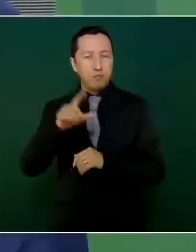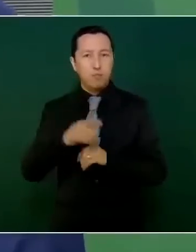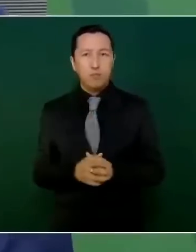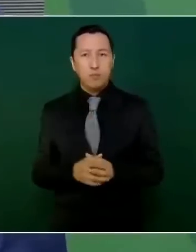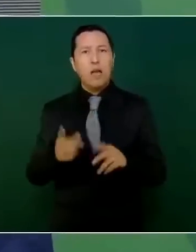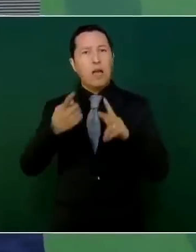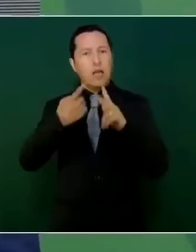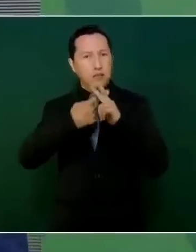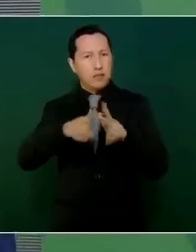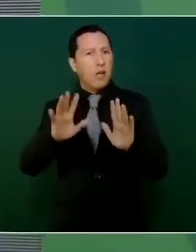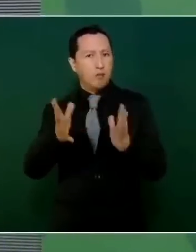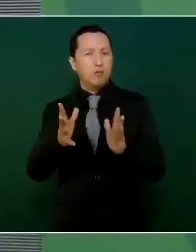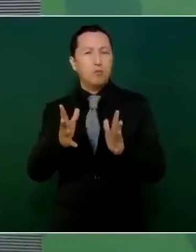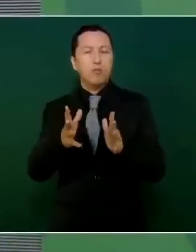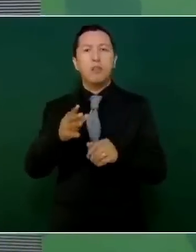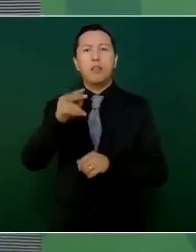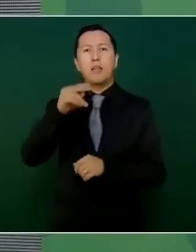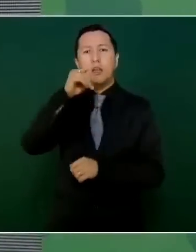Colima,